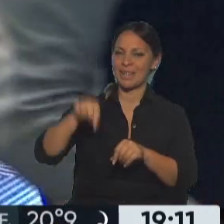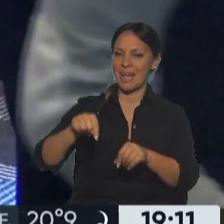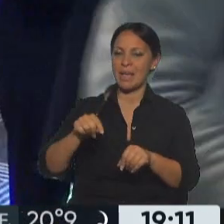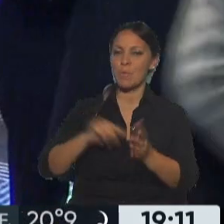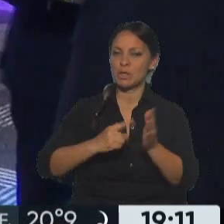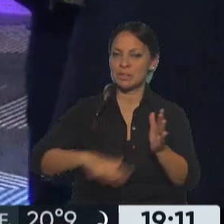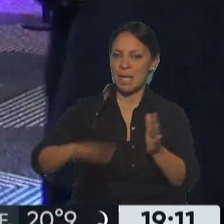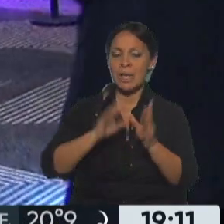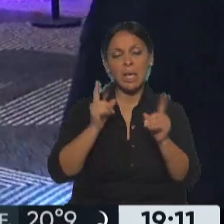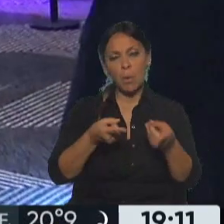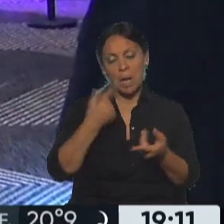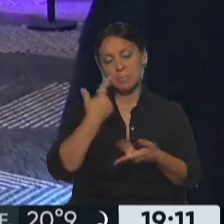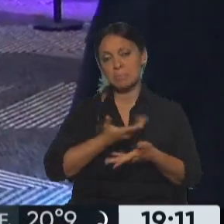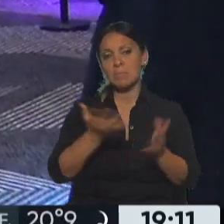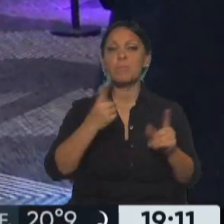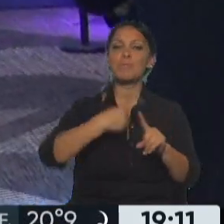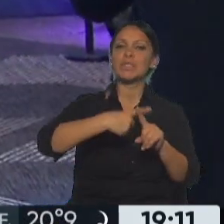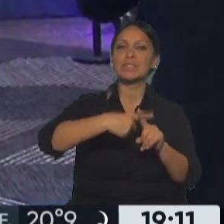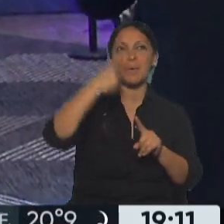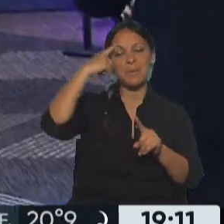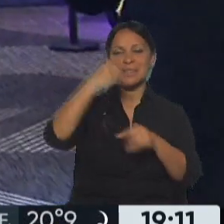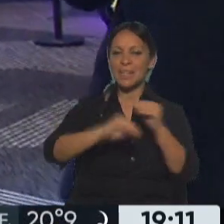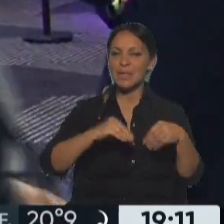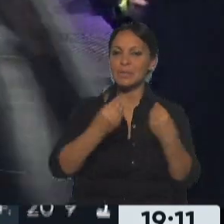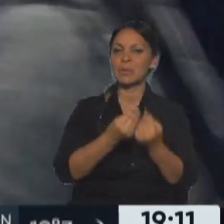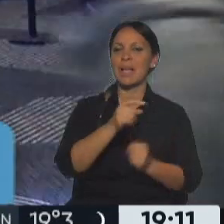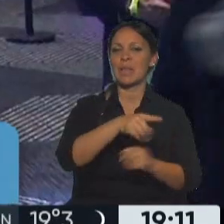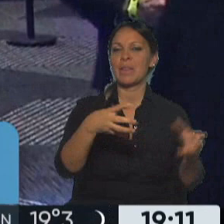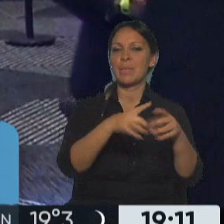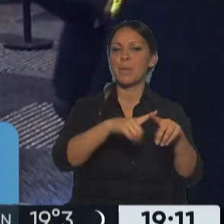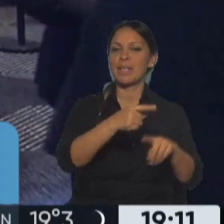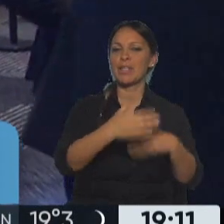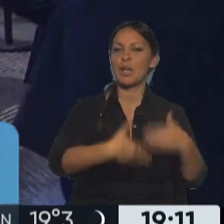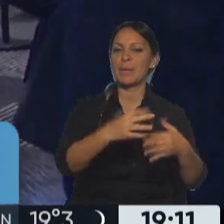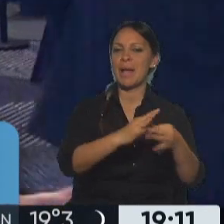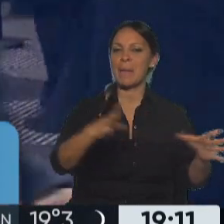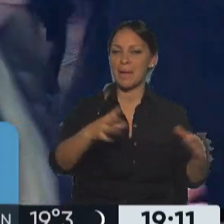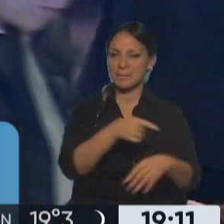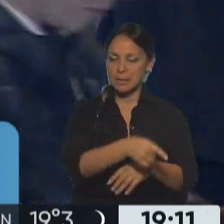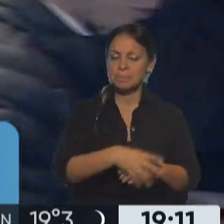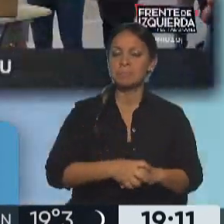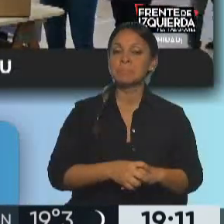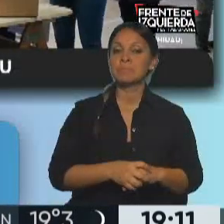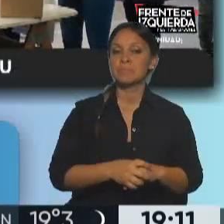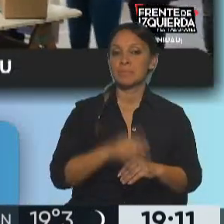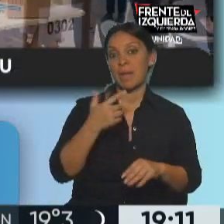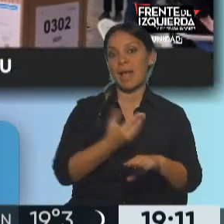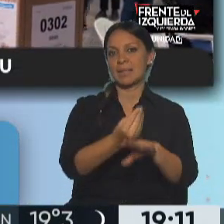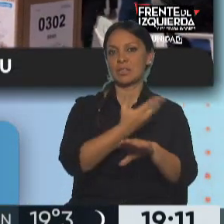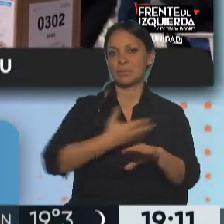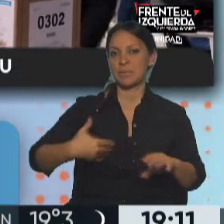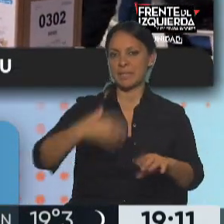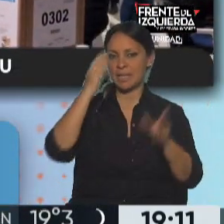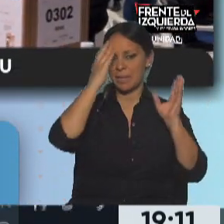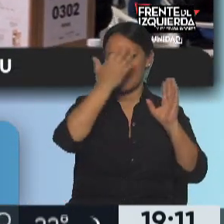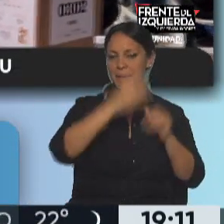y con muy buena expectativa con respecto a los resultados de La Libertad Avanza a nivel presidencial en la votación de Javier Milei. ¿Ustedes?